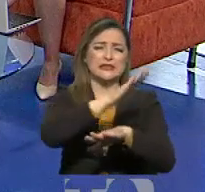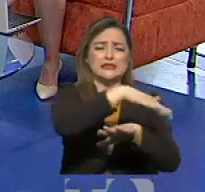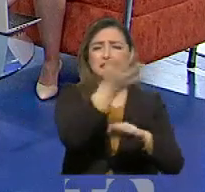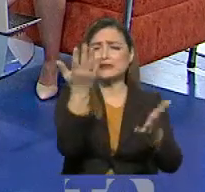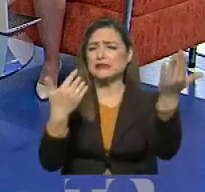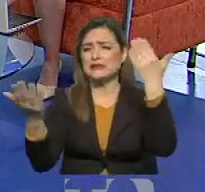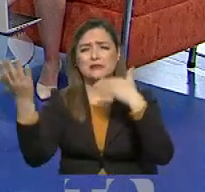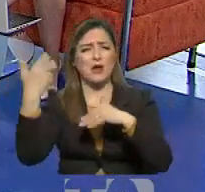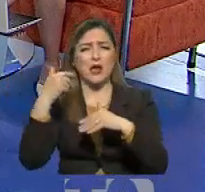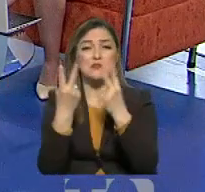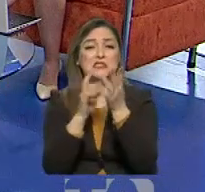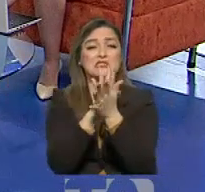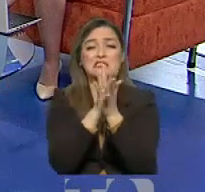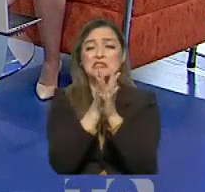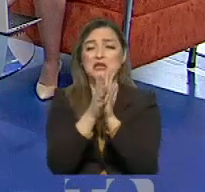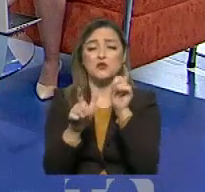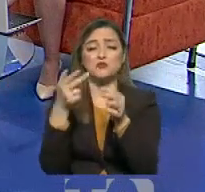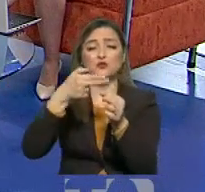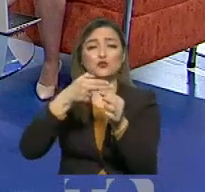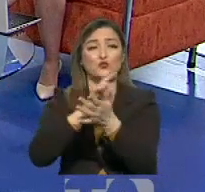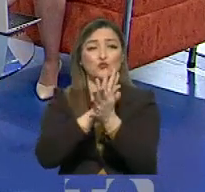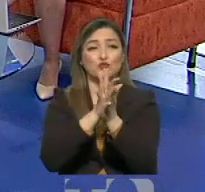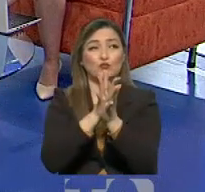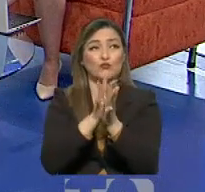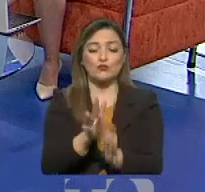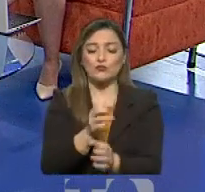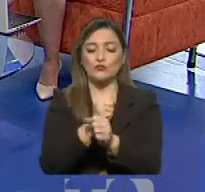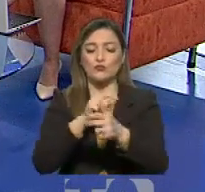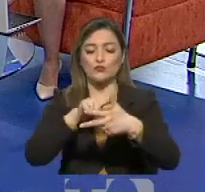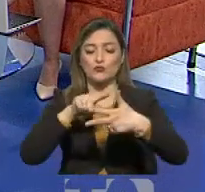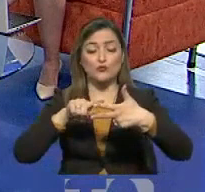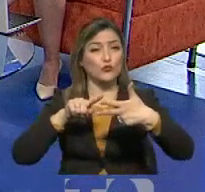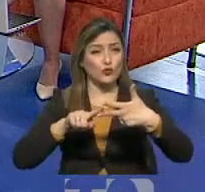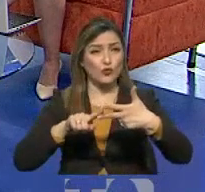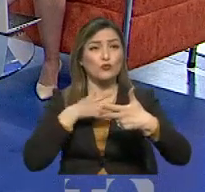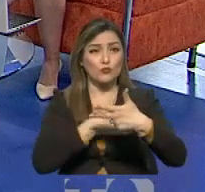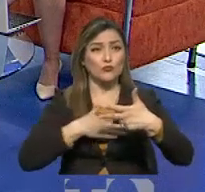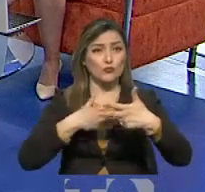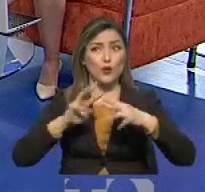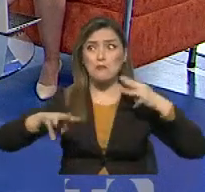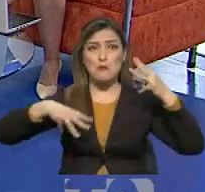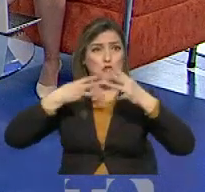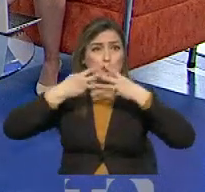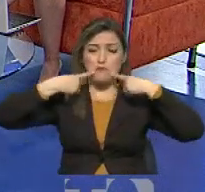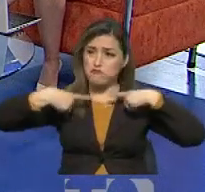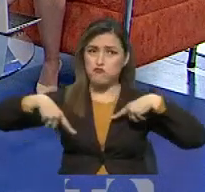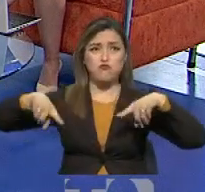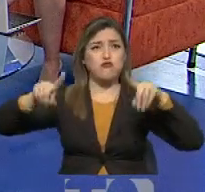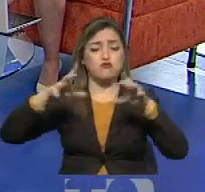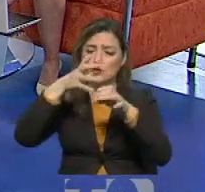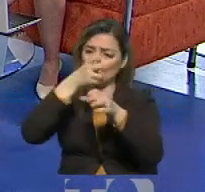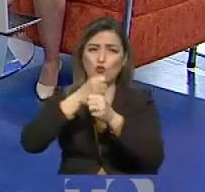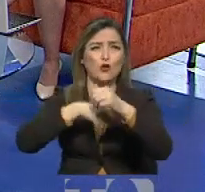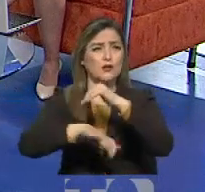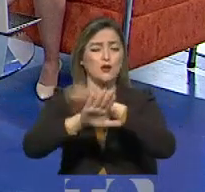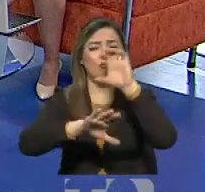estamos vacíos, no viene la gente. Tomamos todas las medidas de bioseguridad y esto tiene que conocer el mundo entero. La verdad que con